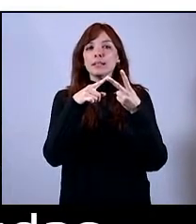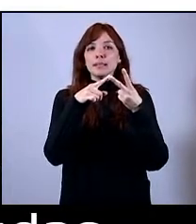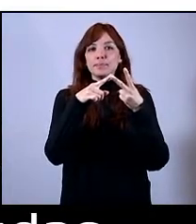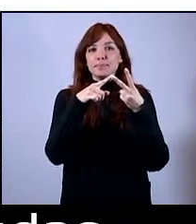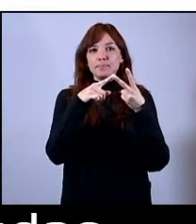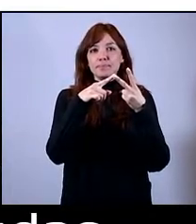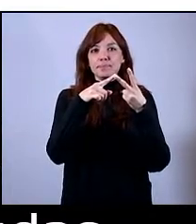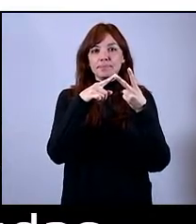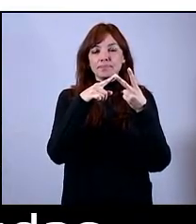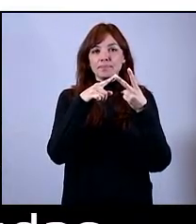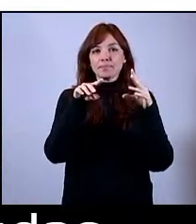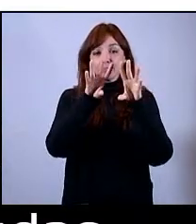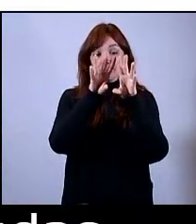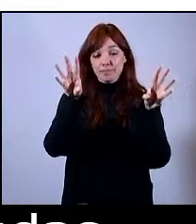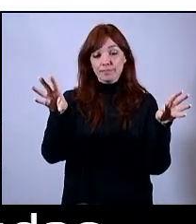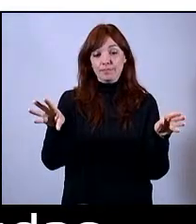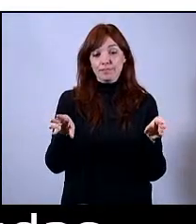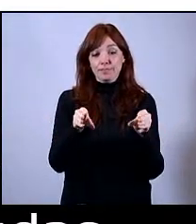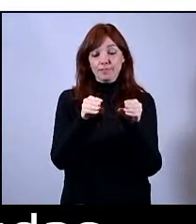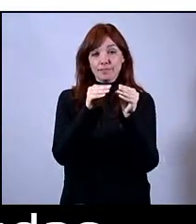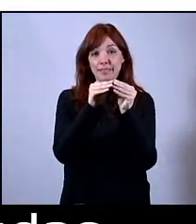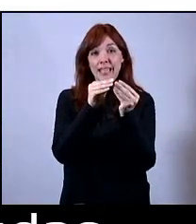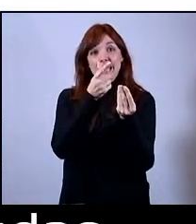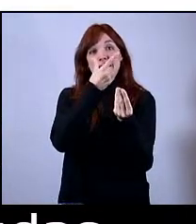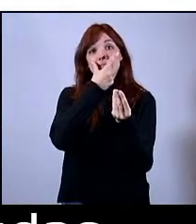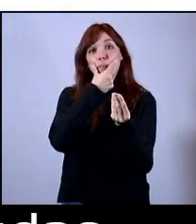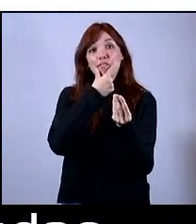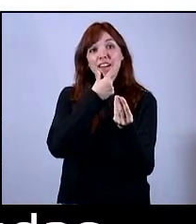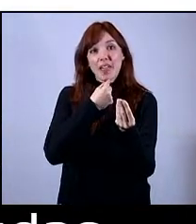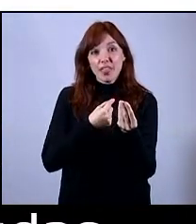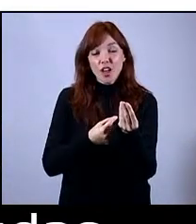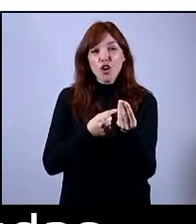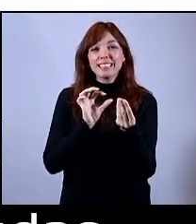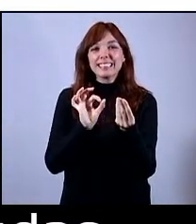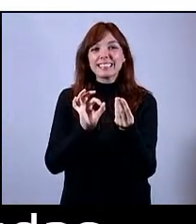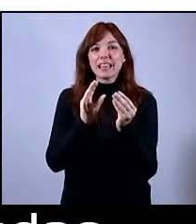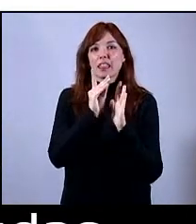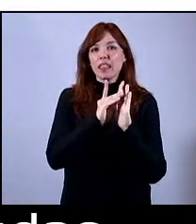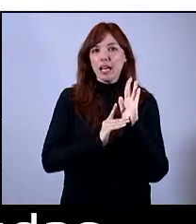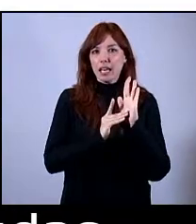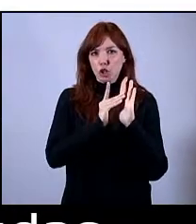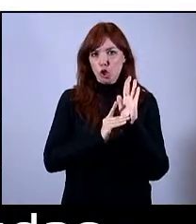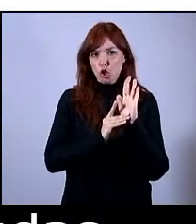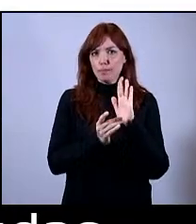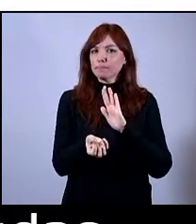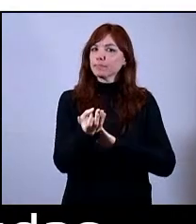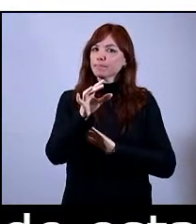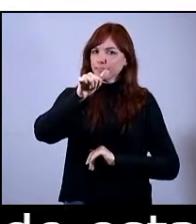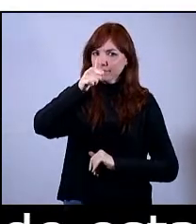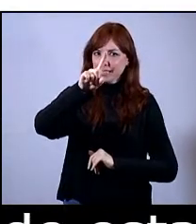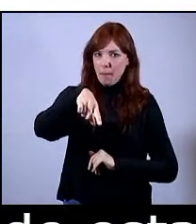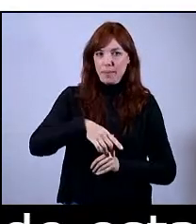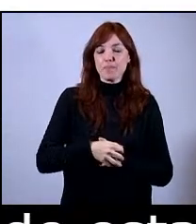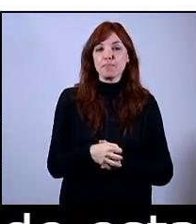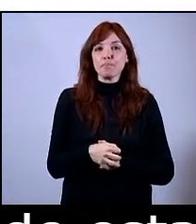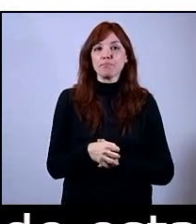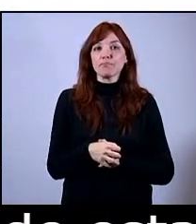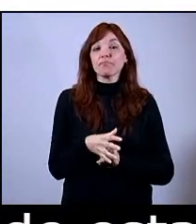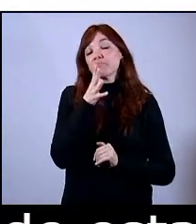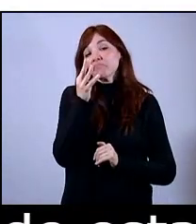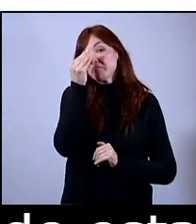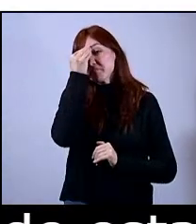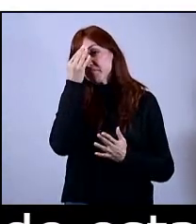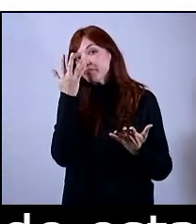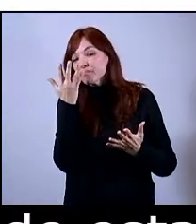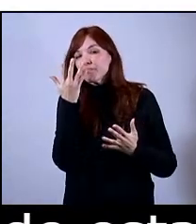una simplificación de este decreto, de estas ayudas, porque consideramos que